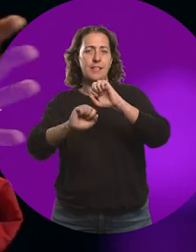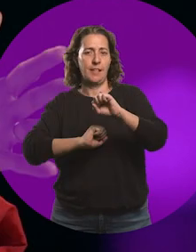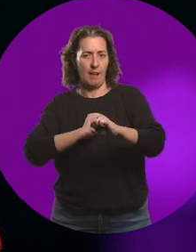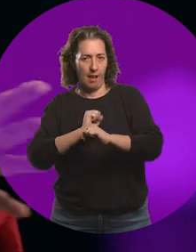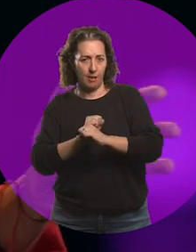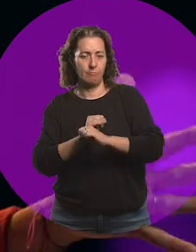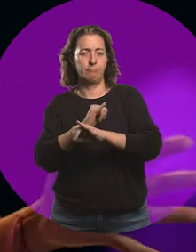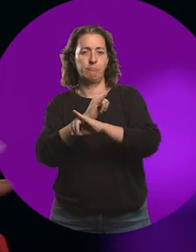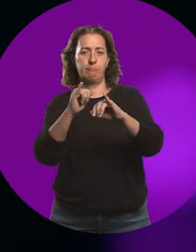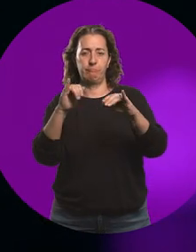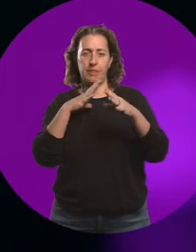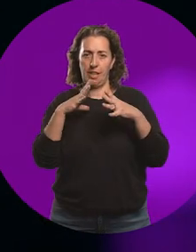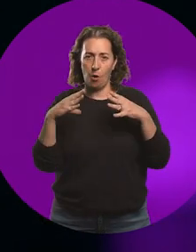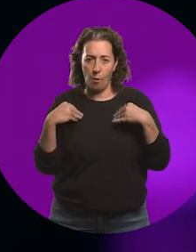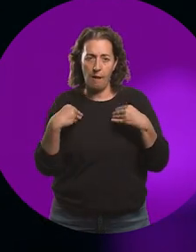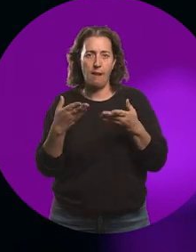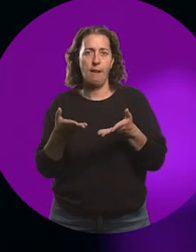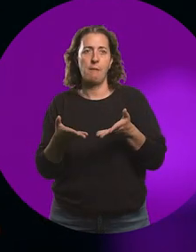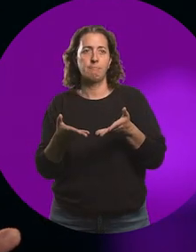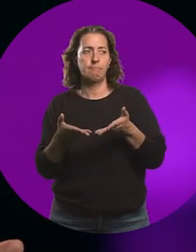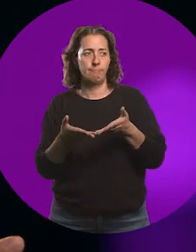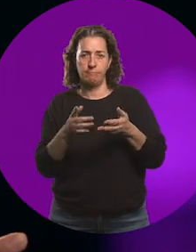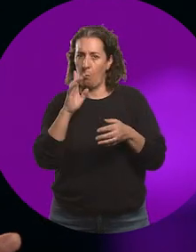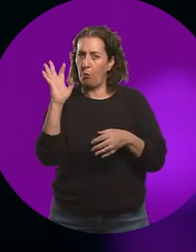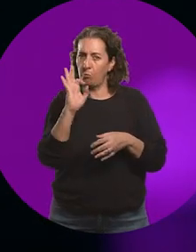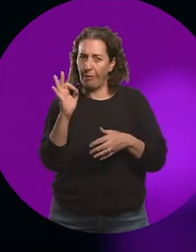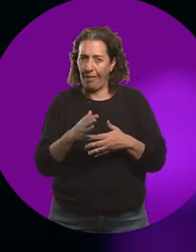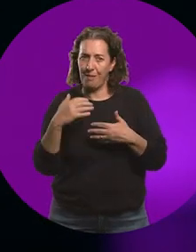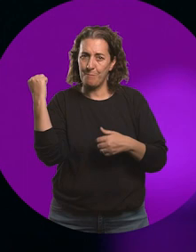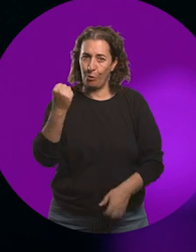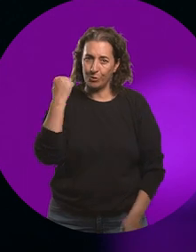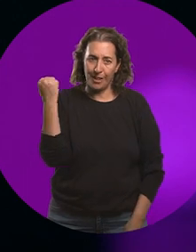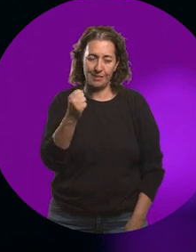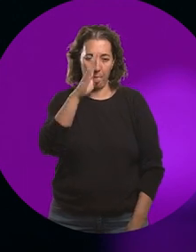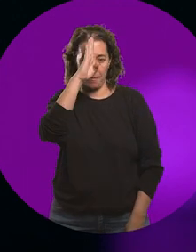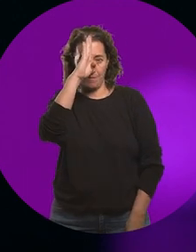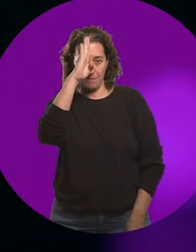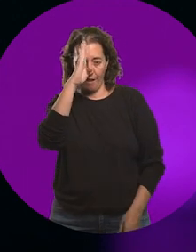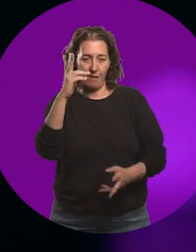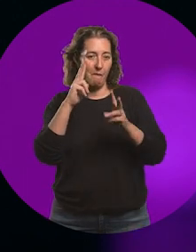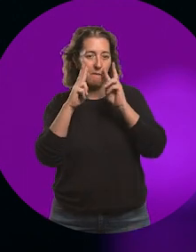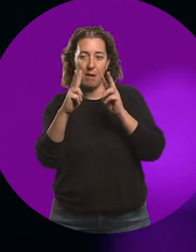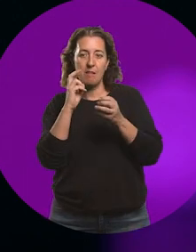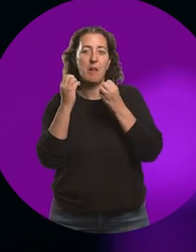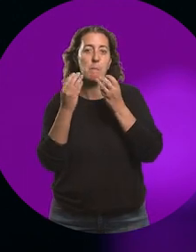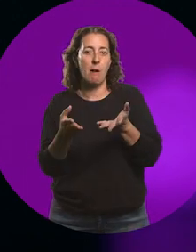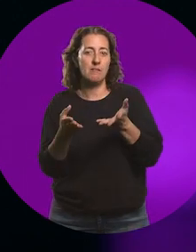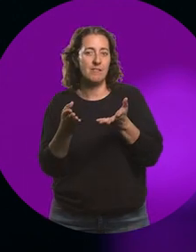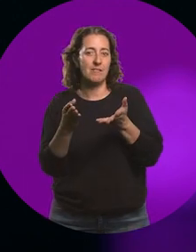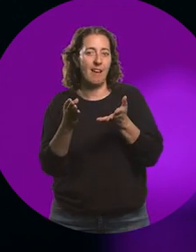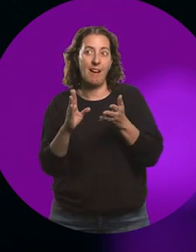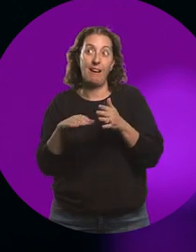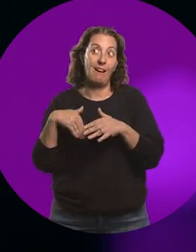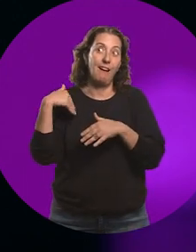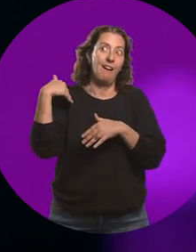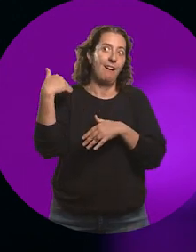terminó la escuela, es una gran oportunidad de aprendizaje, ver lo que pasa en el otro lado